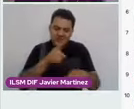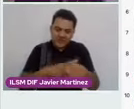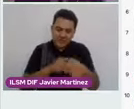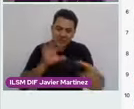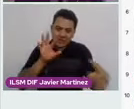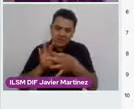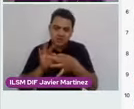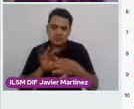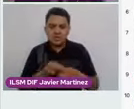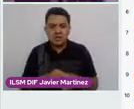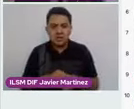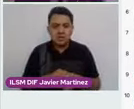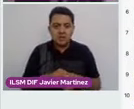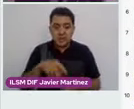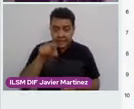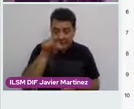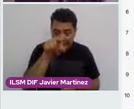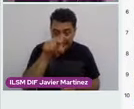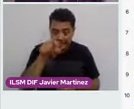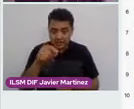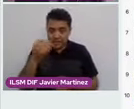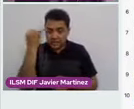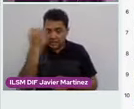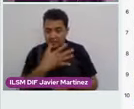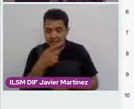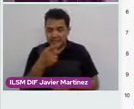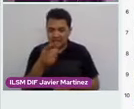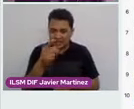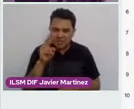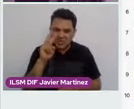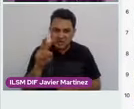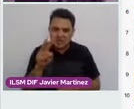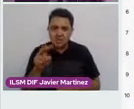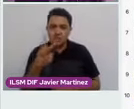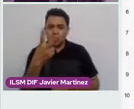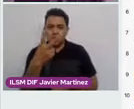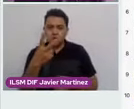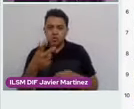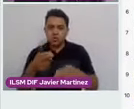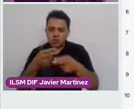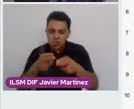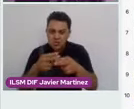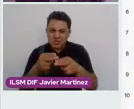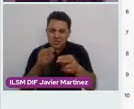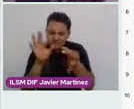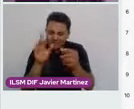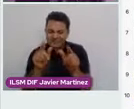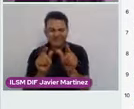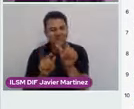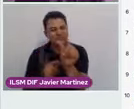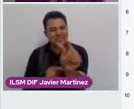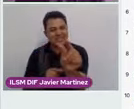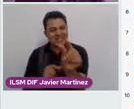timpánica tiene insertados los huesecillos, y estos huesecillos también